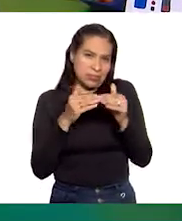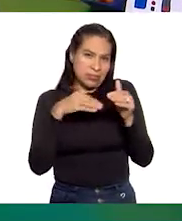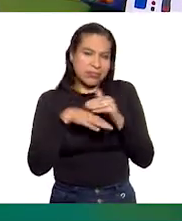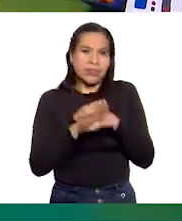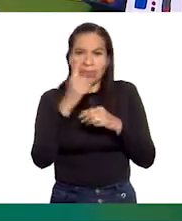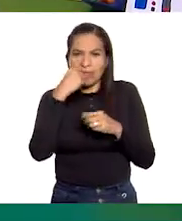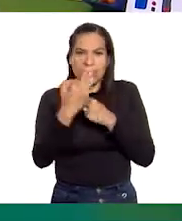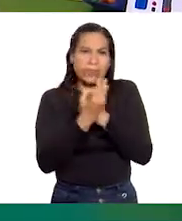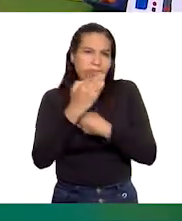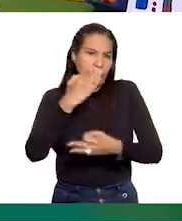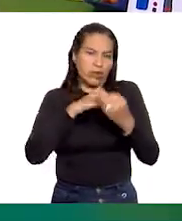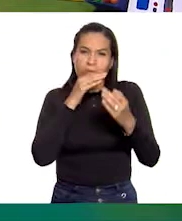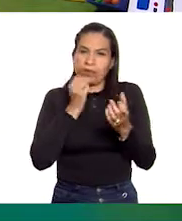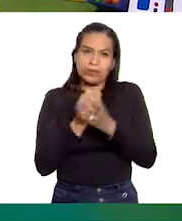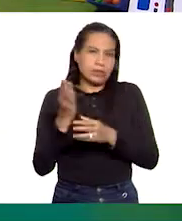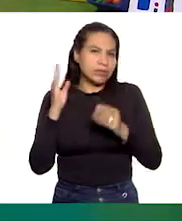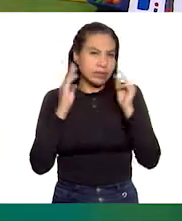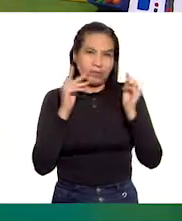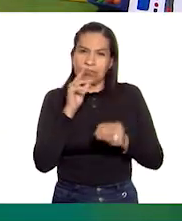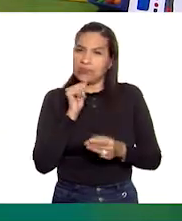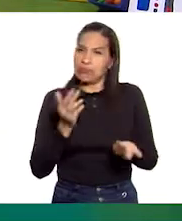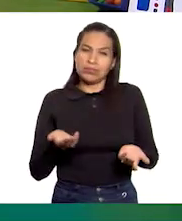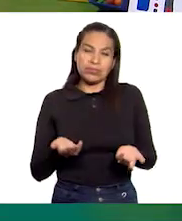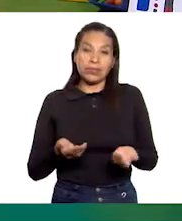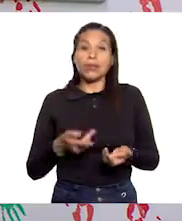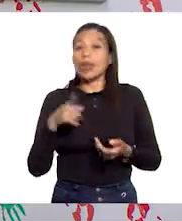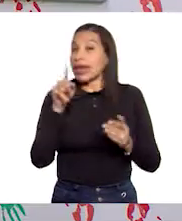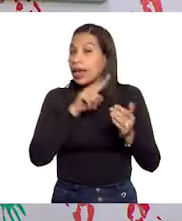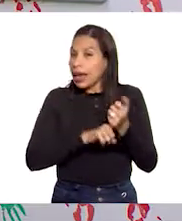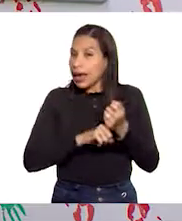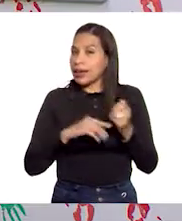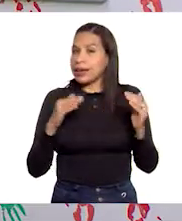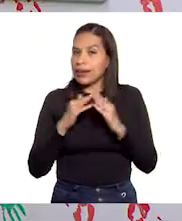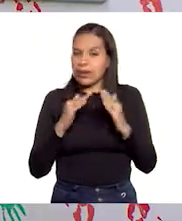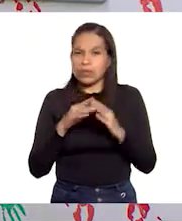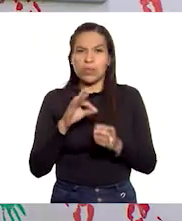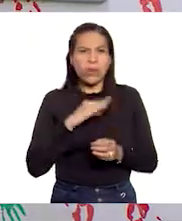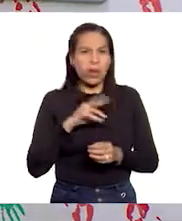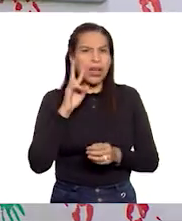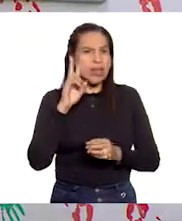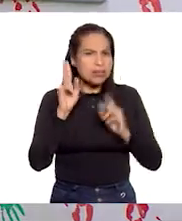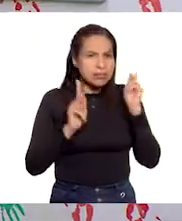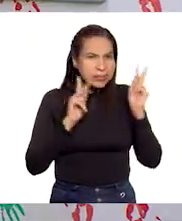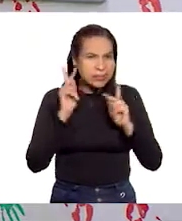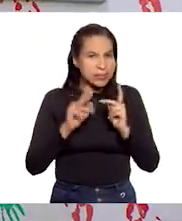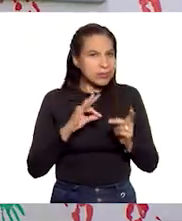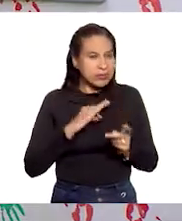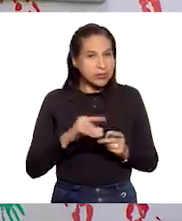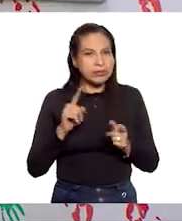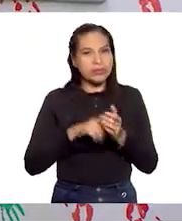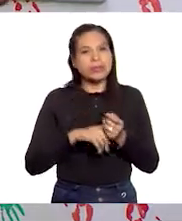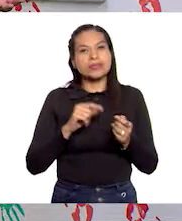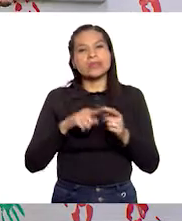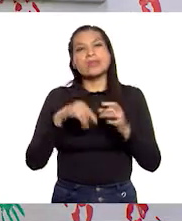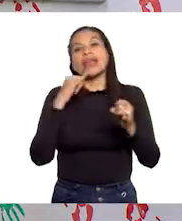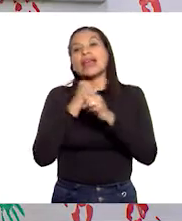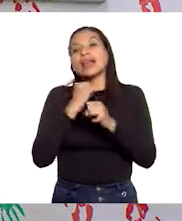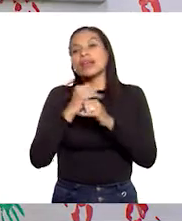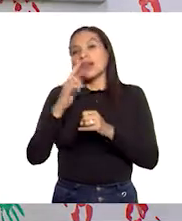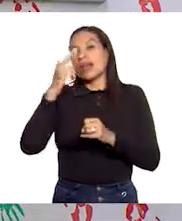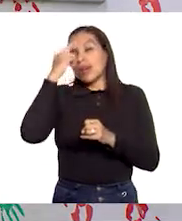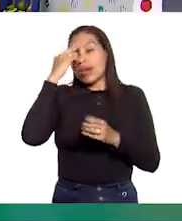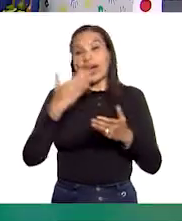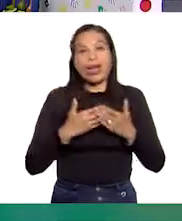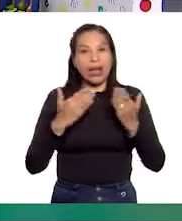es por el bien de todos, no podemos ir al museo. Pues desde nuestras casas es desde donde podemos visitar, Pepe, del modo virtual. ¿Recuerdas